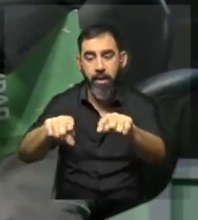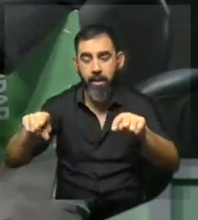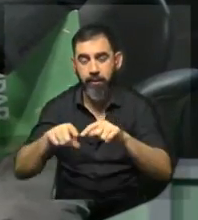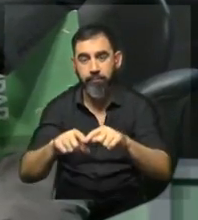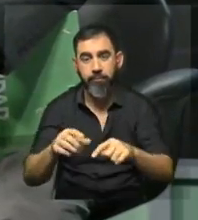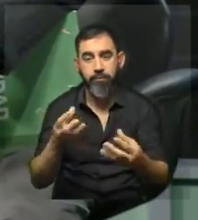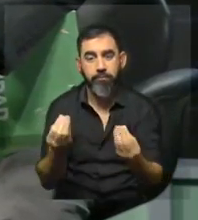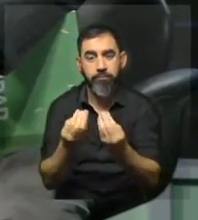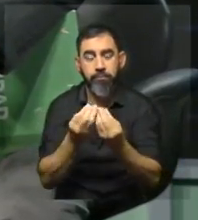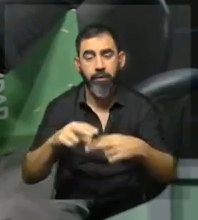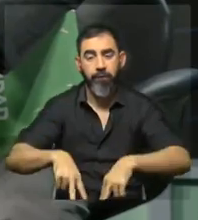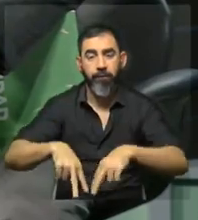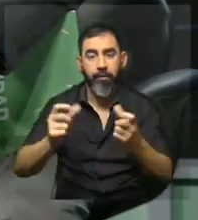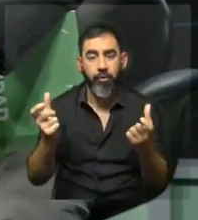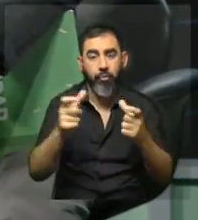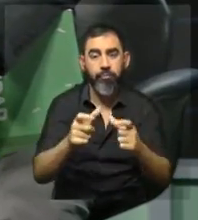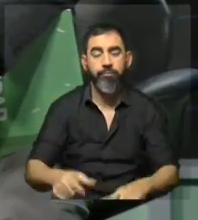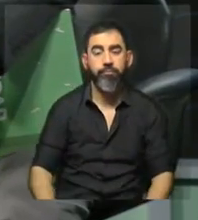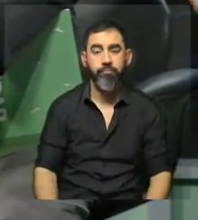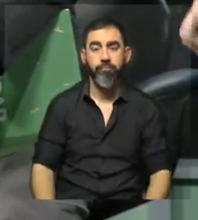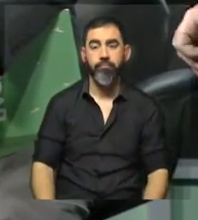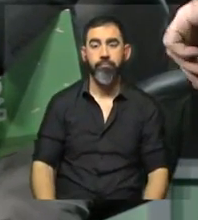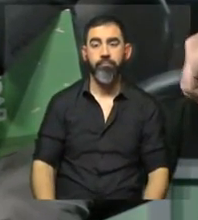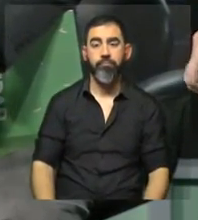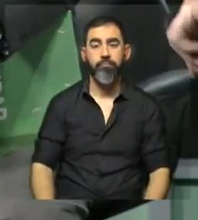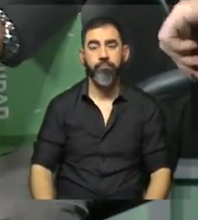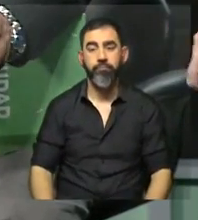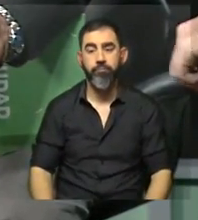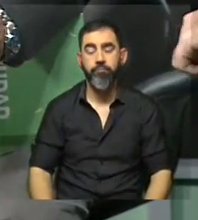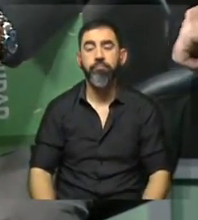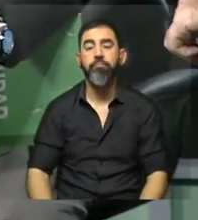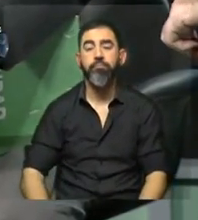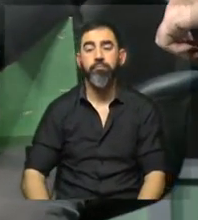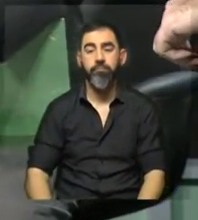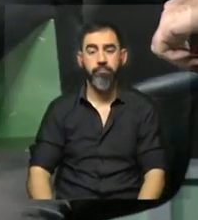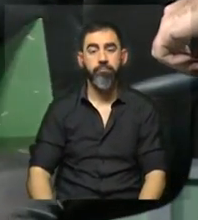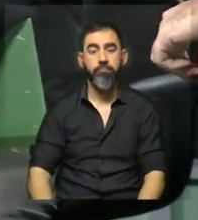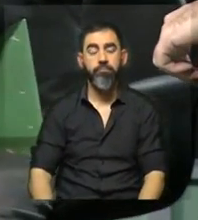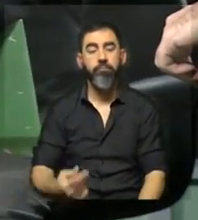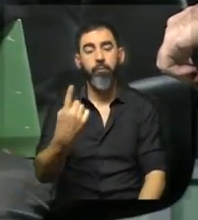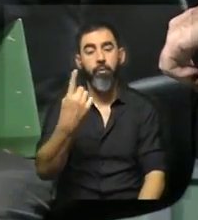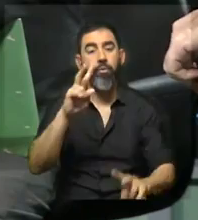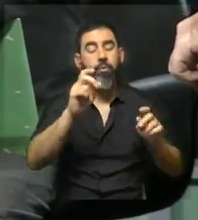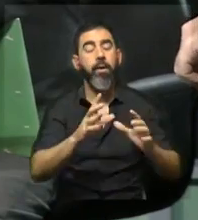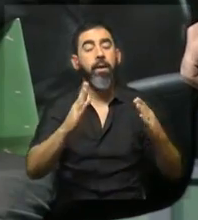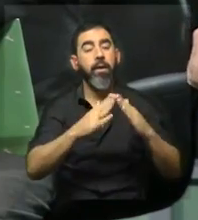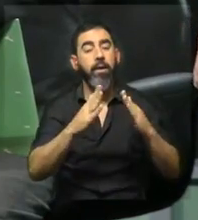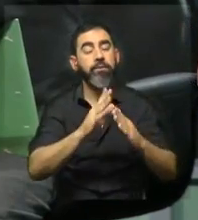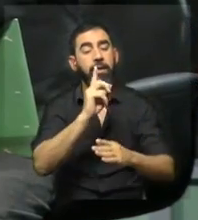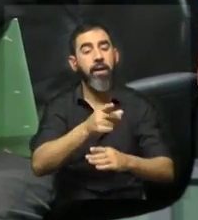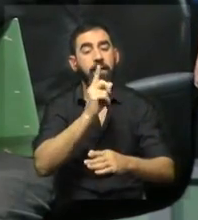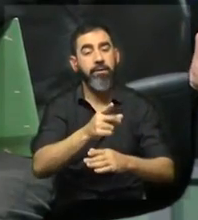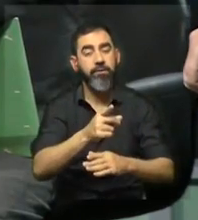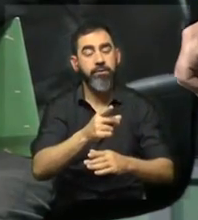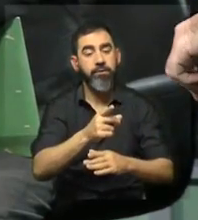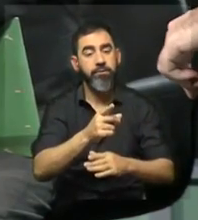montón. No sé si estará bueno así tanto para todos lados. Uno es por lo de Casa de Galicia. Por lo menos se va a saber qué es